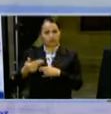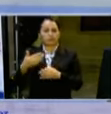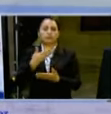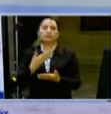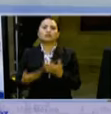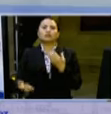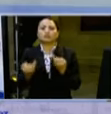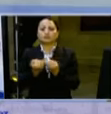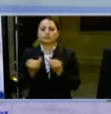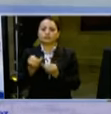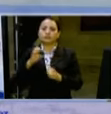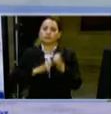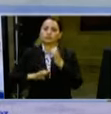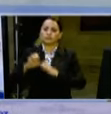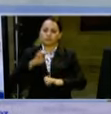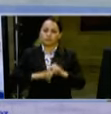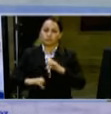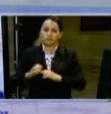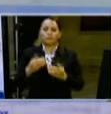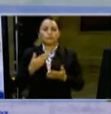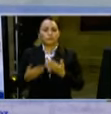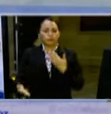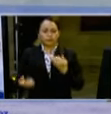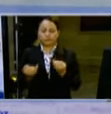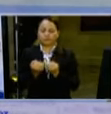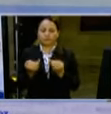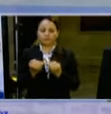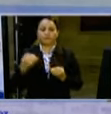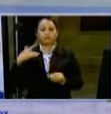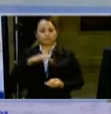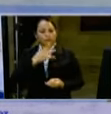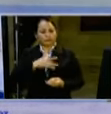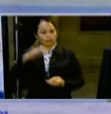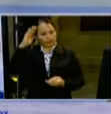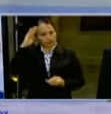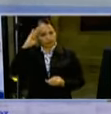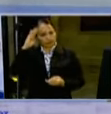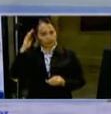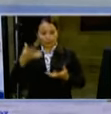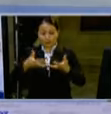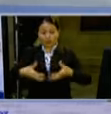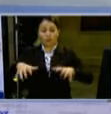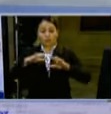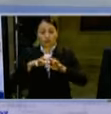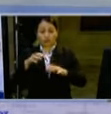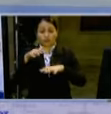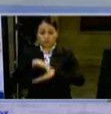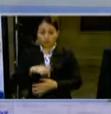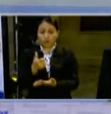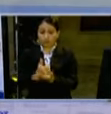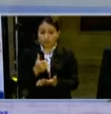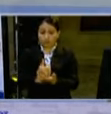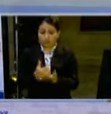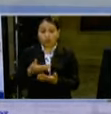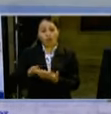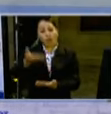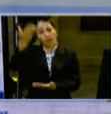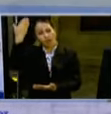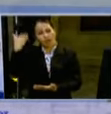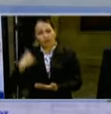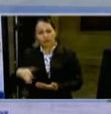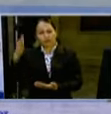y ante el mundo. Nos subimos algo tarde si consideramos que la globalización en términos económicos proviene desde la teoría de Milton Friedman